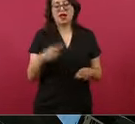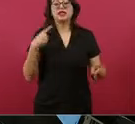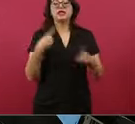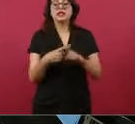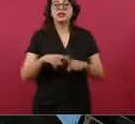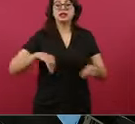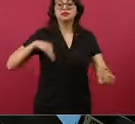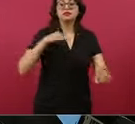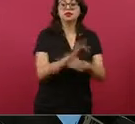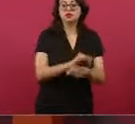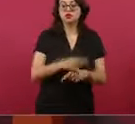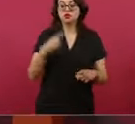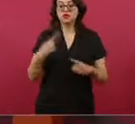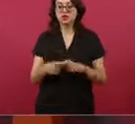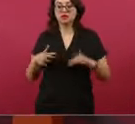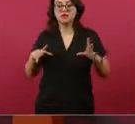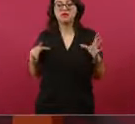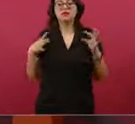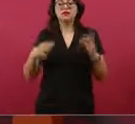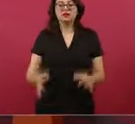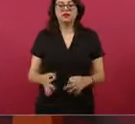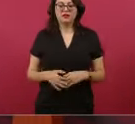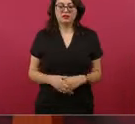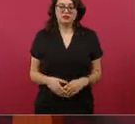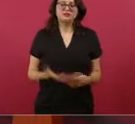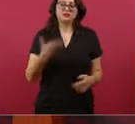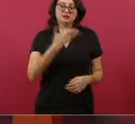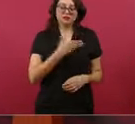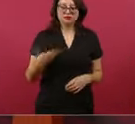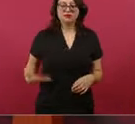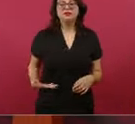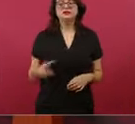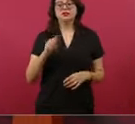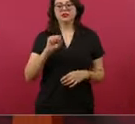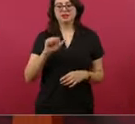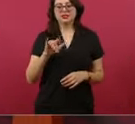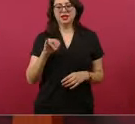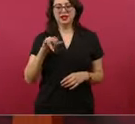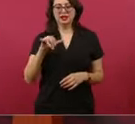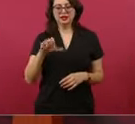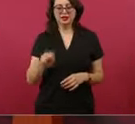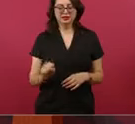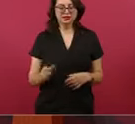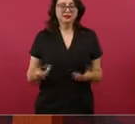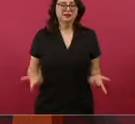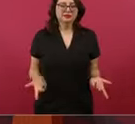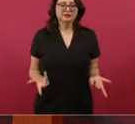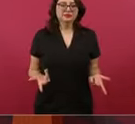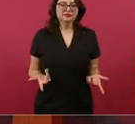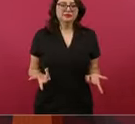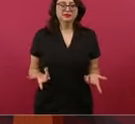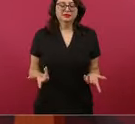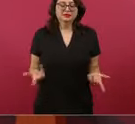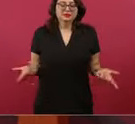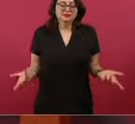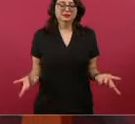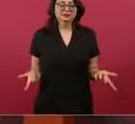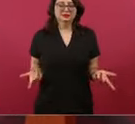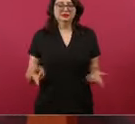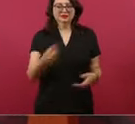¿Y cómo no van a estar molestos si, por ejemplo, ayer se dio a conocer que el